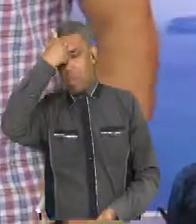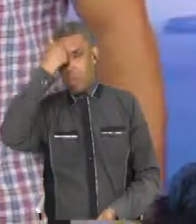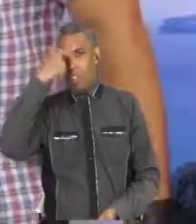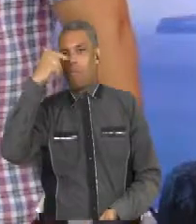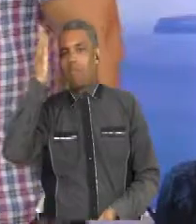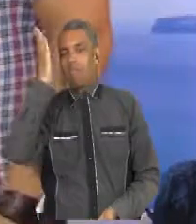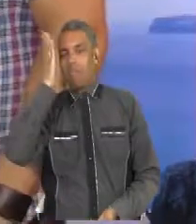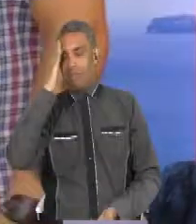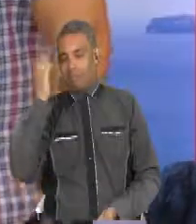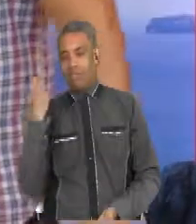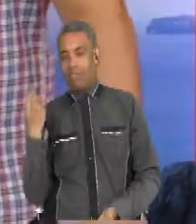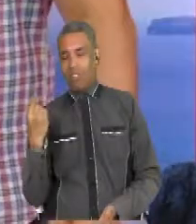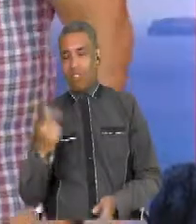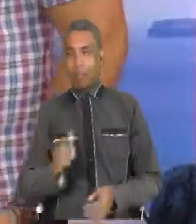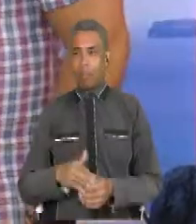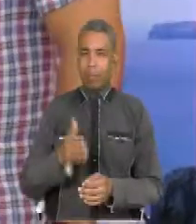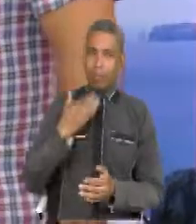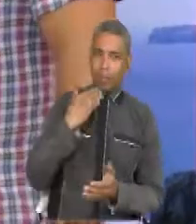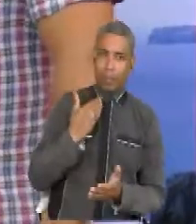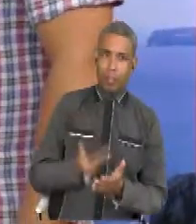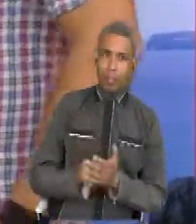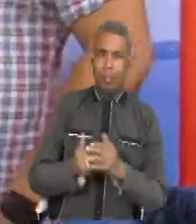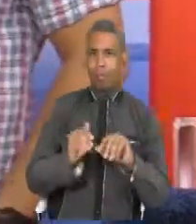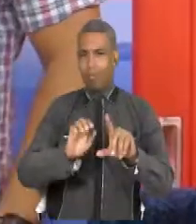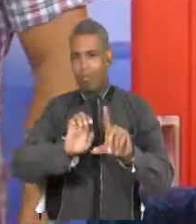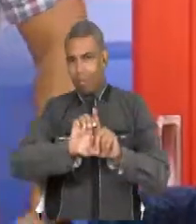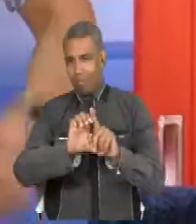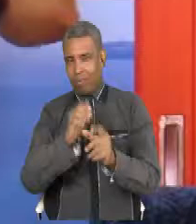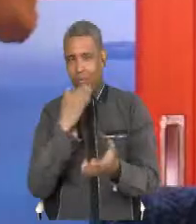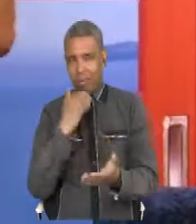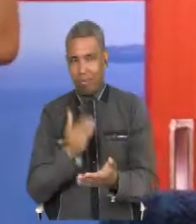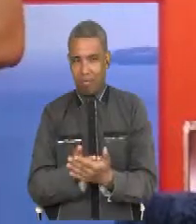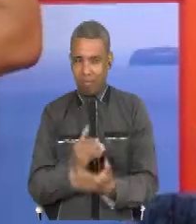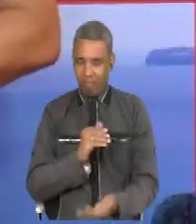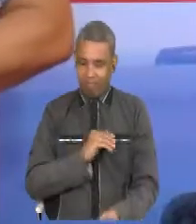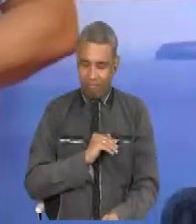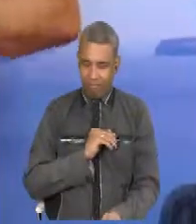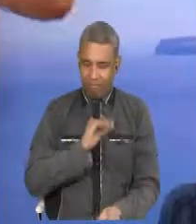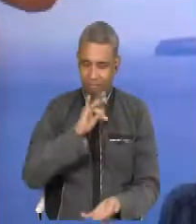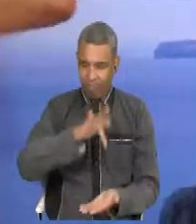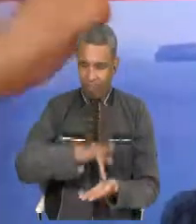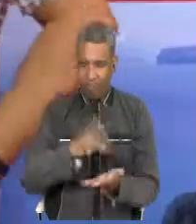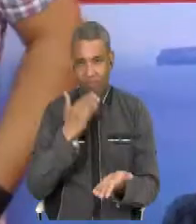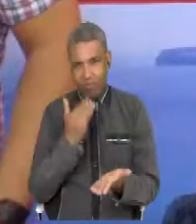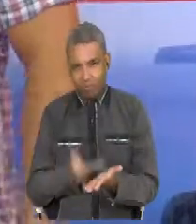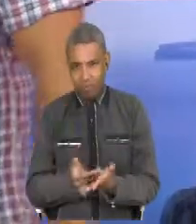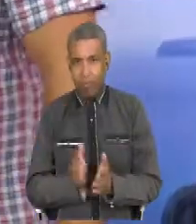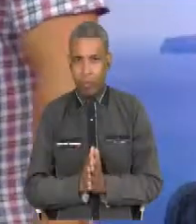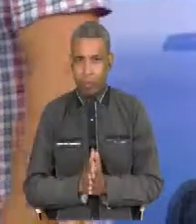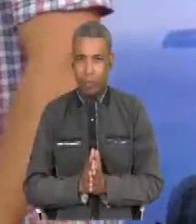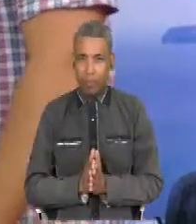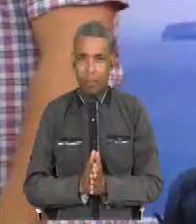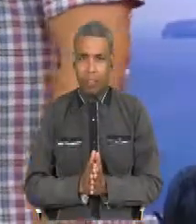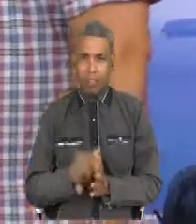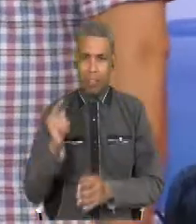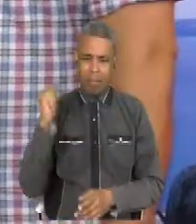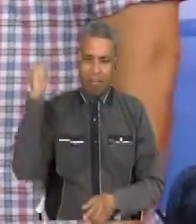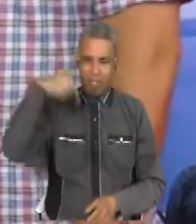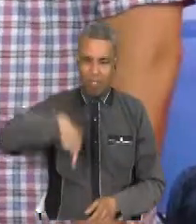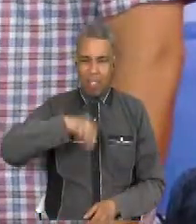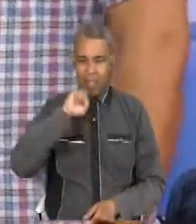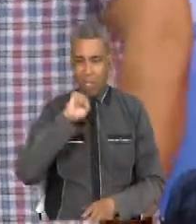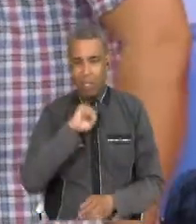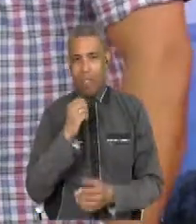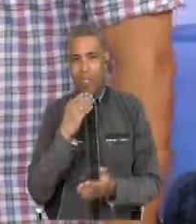la invitación, a la gente de Enlace por la invitación, contento de estar aquí en el programa y por supuesto contento de estar de vuelta aquí en la ciudad, en Barranca Bermeja, por